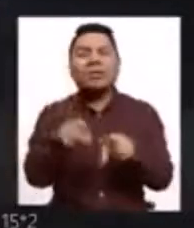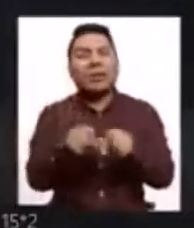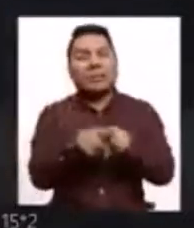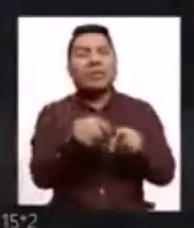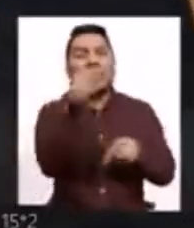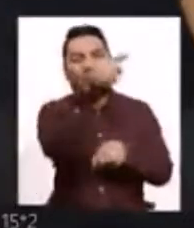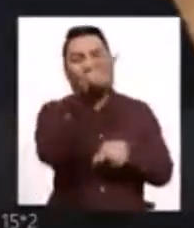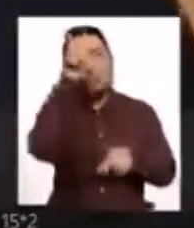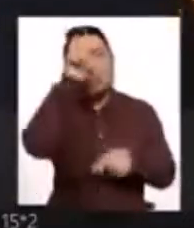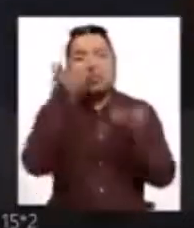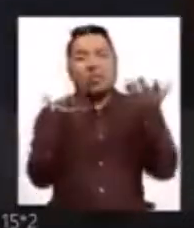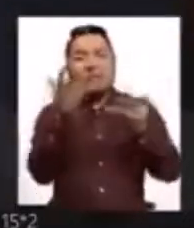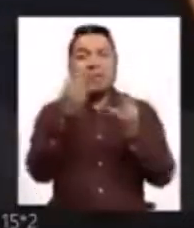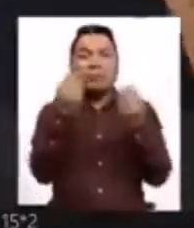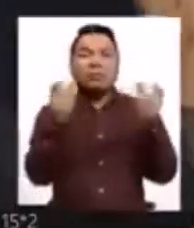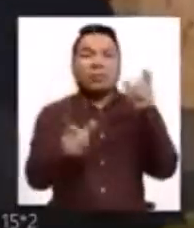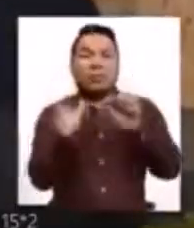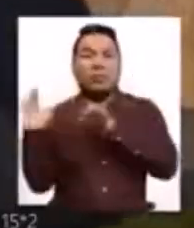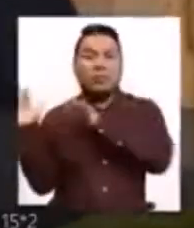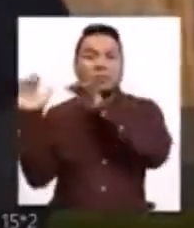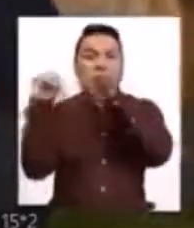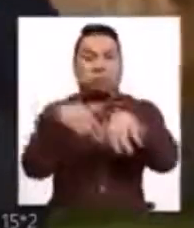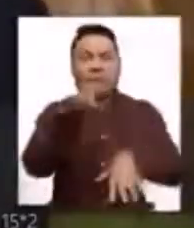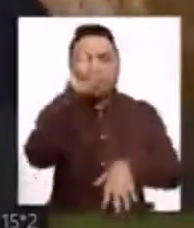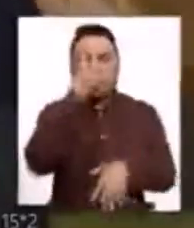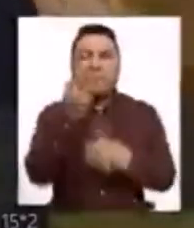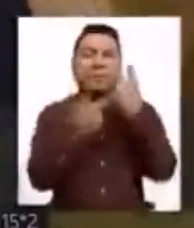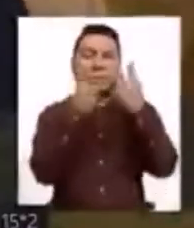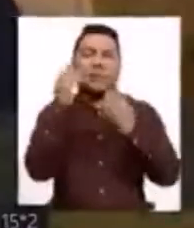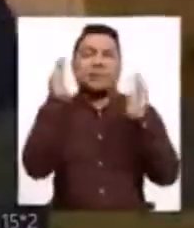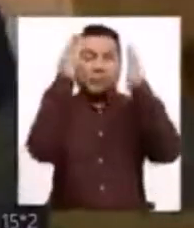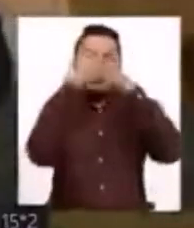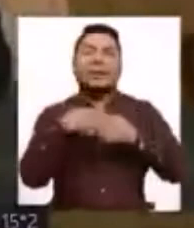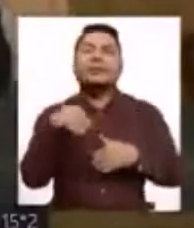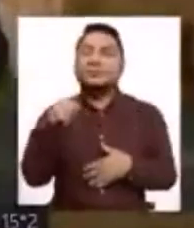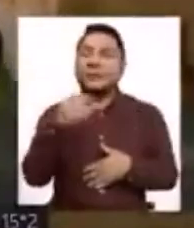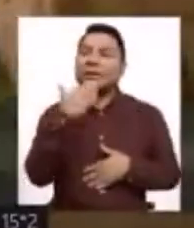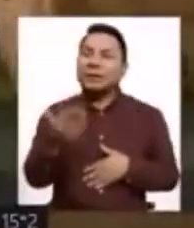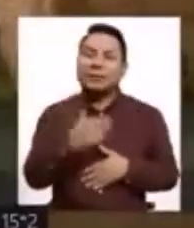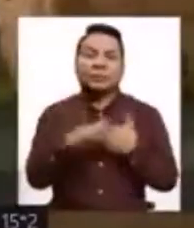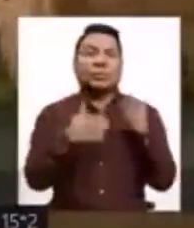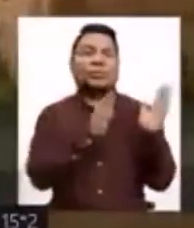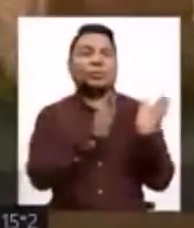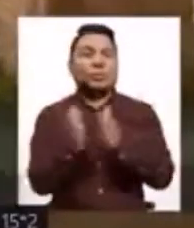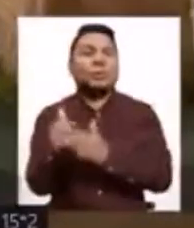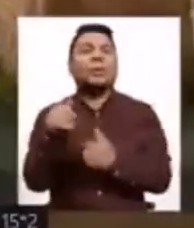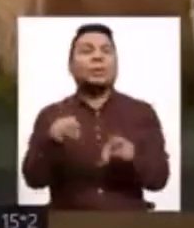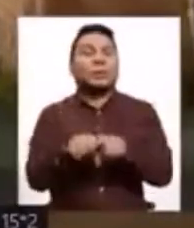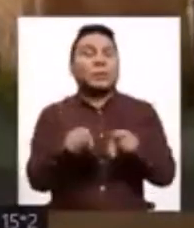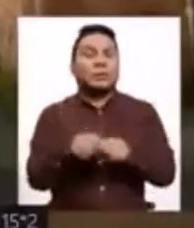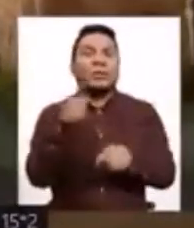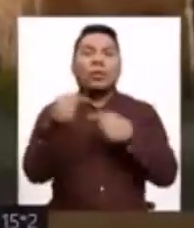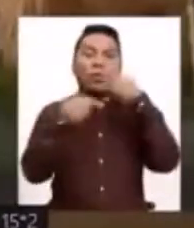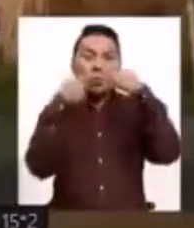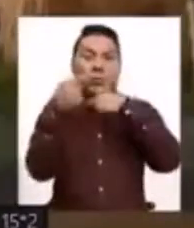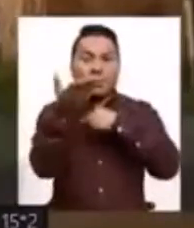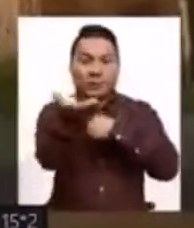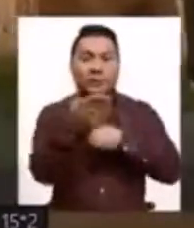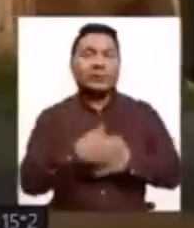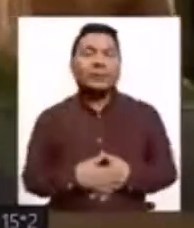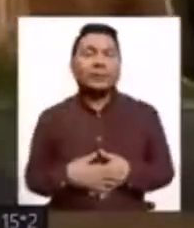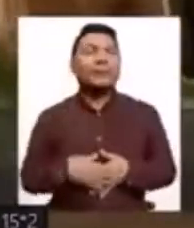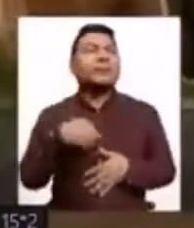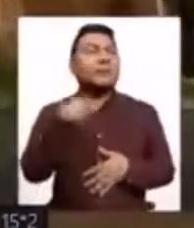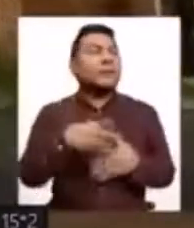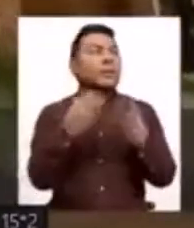Ok, muchas gracias, embajador. Entonces, parte de los detalles de esta organización, y también comentarte, Eduardo, Paola,